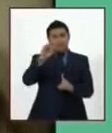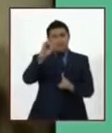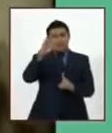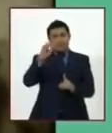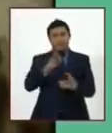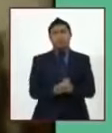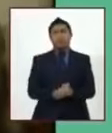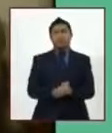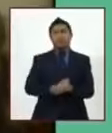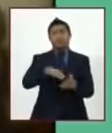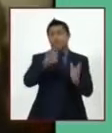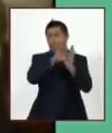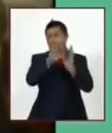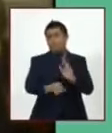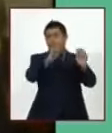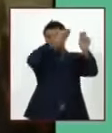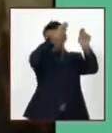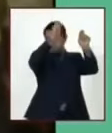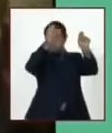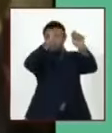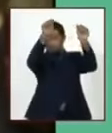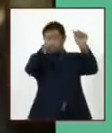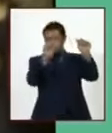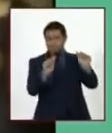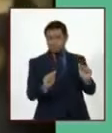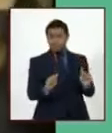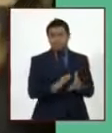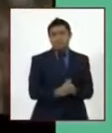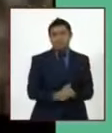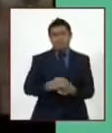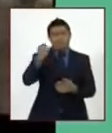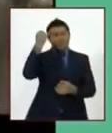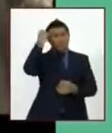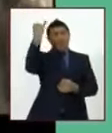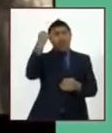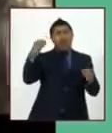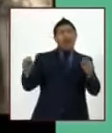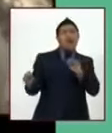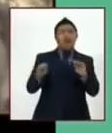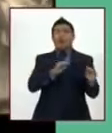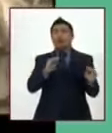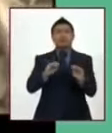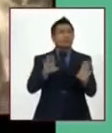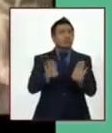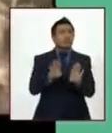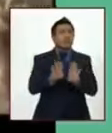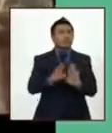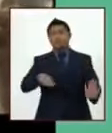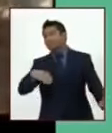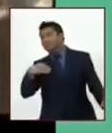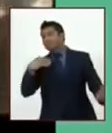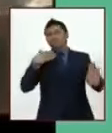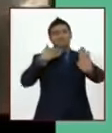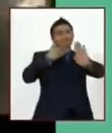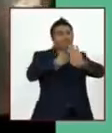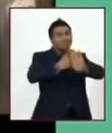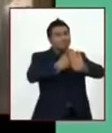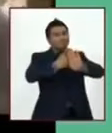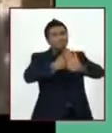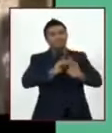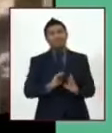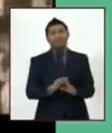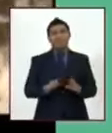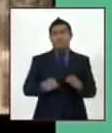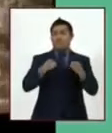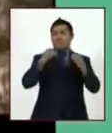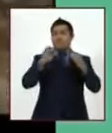la arquitectura, por ejemplo, lo que tenemos es esta idea de la movilidad, que va en contra del carácter de estabilidad que debe tener